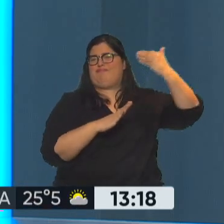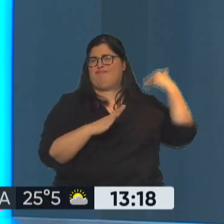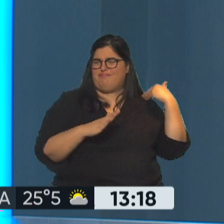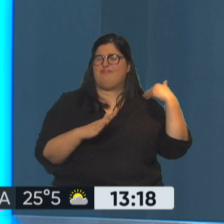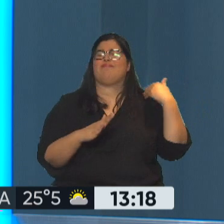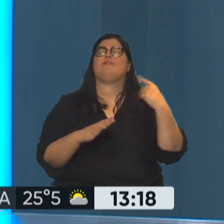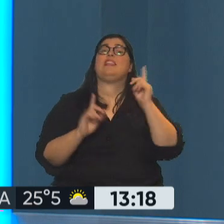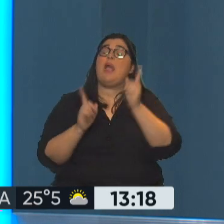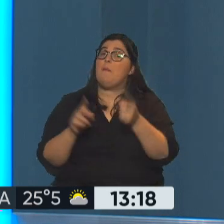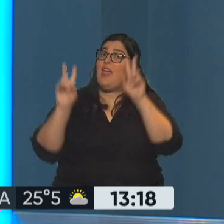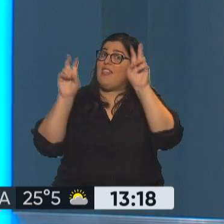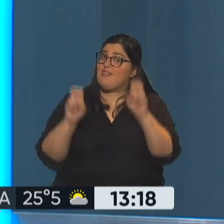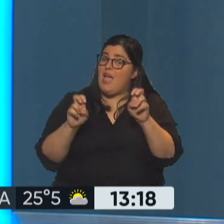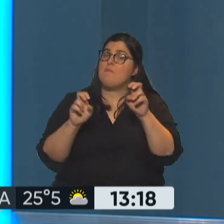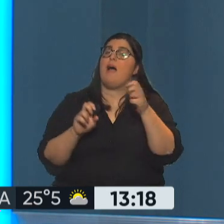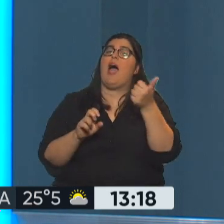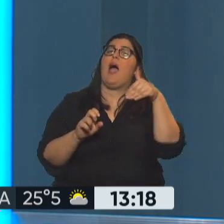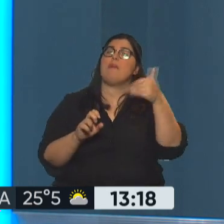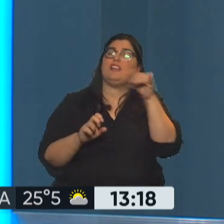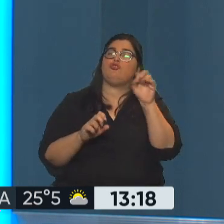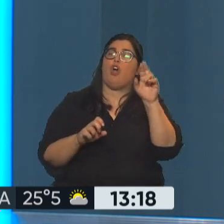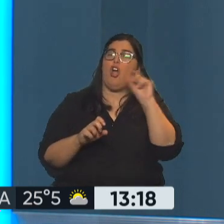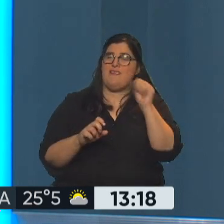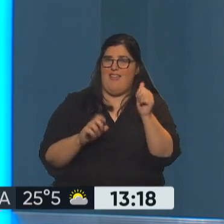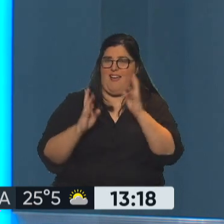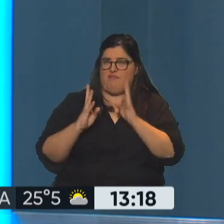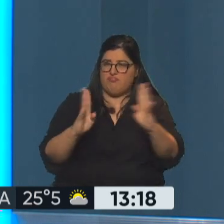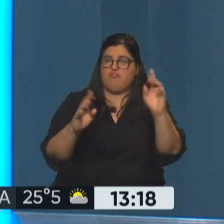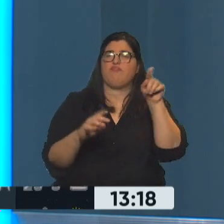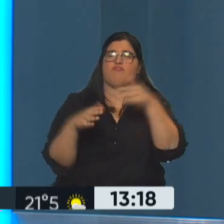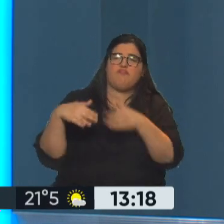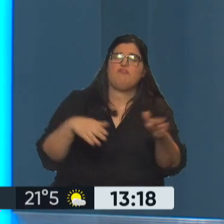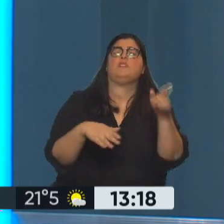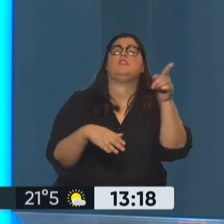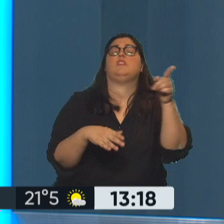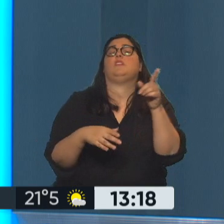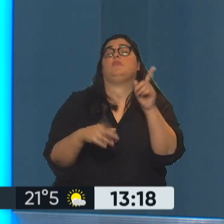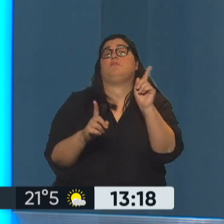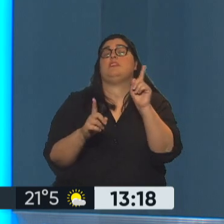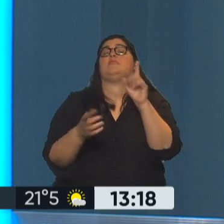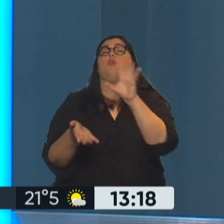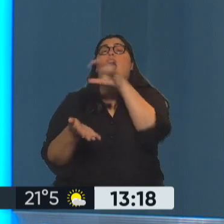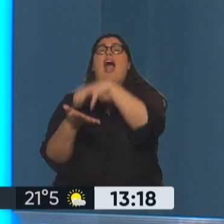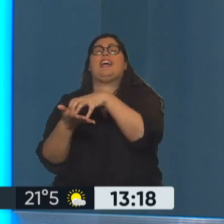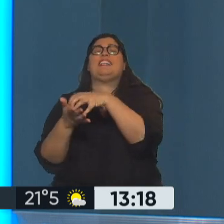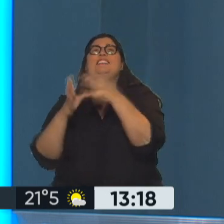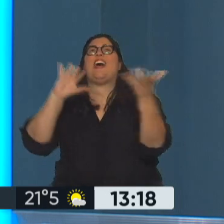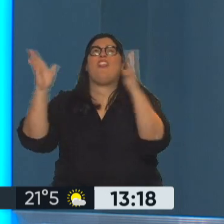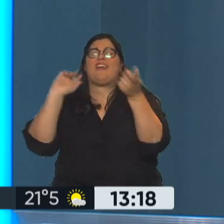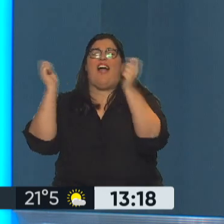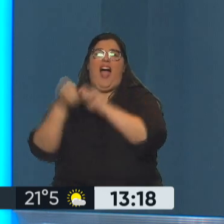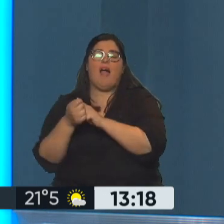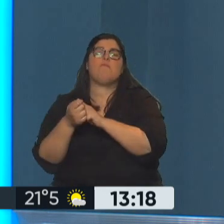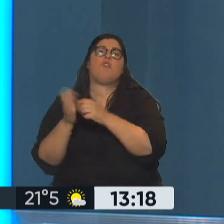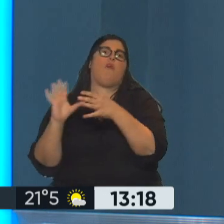la Amazonia, de todo eso que en el mundo hoy es la agenda principal, la agenda de cambios climáticos, y entonces,